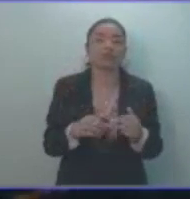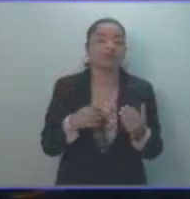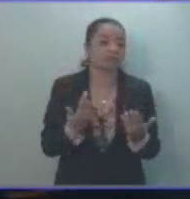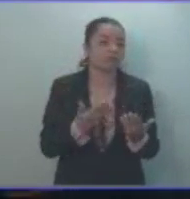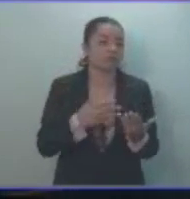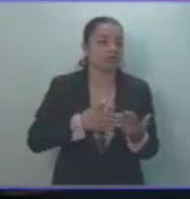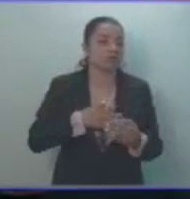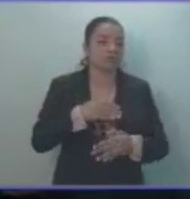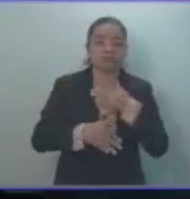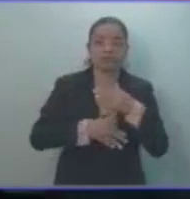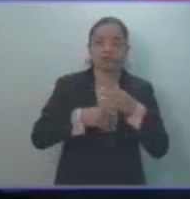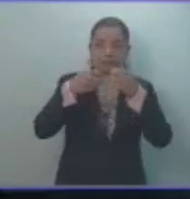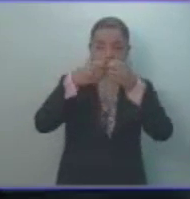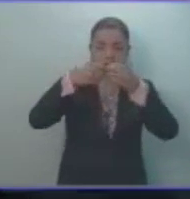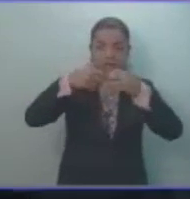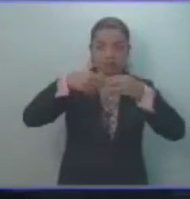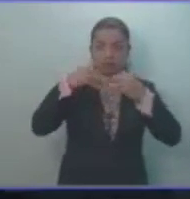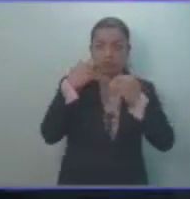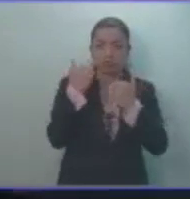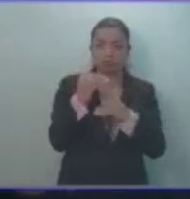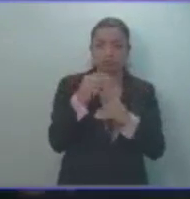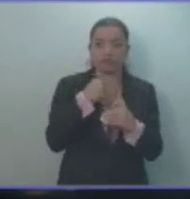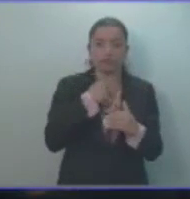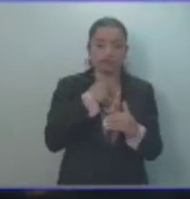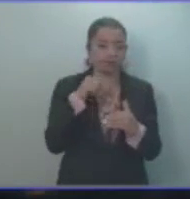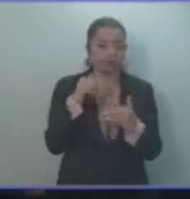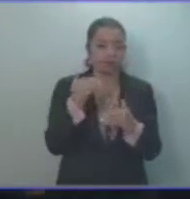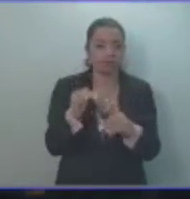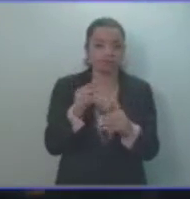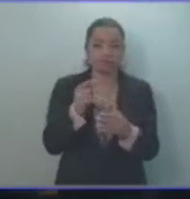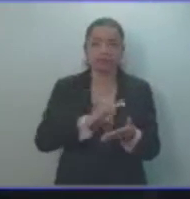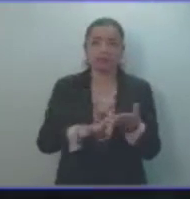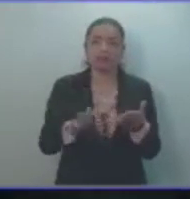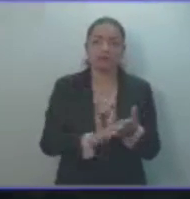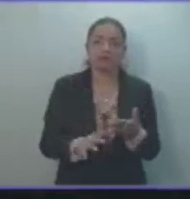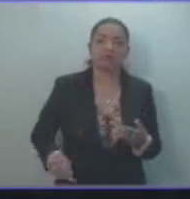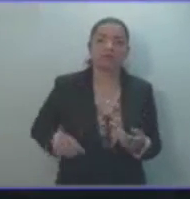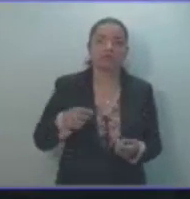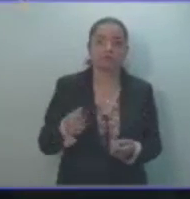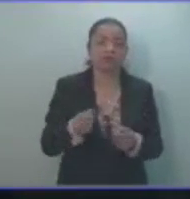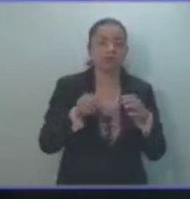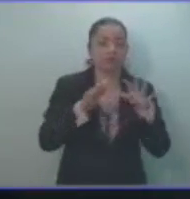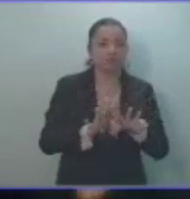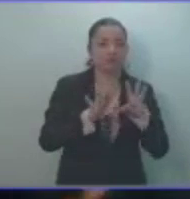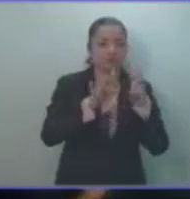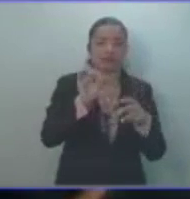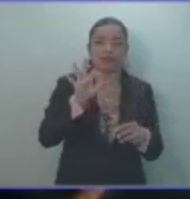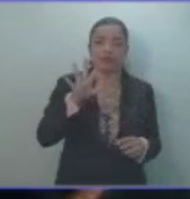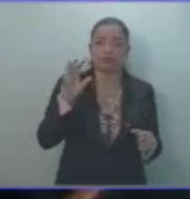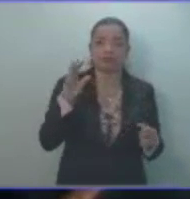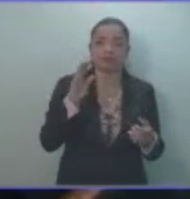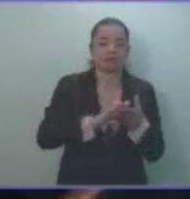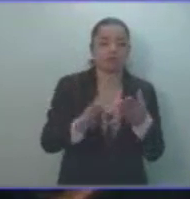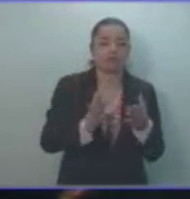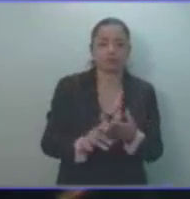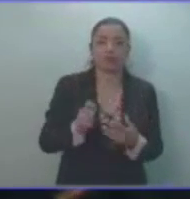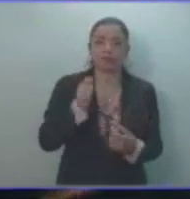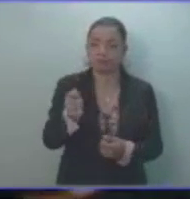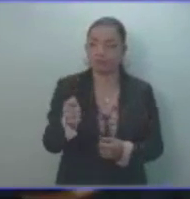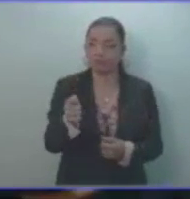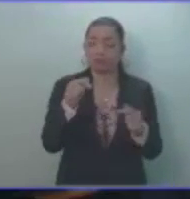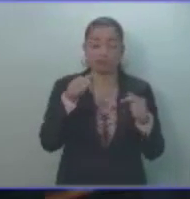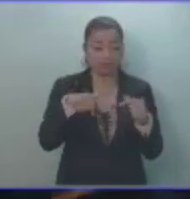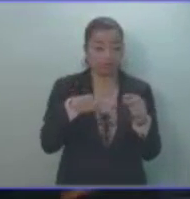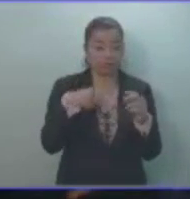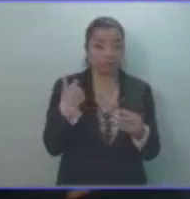una restricción de gasto, antes era 18.5% de gasto corriente y ahora